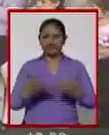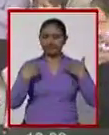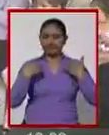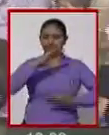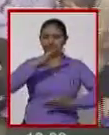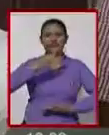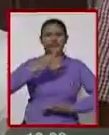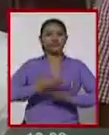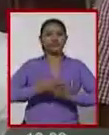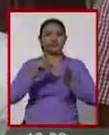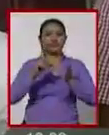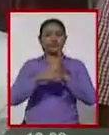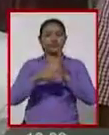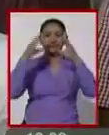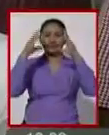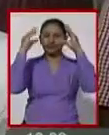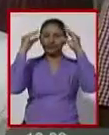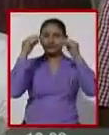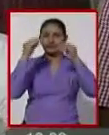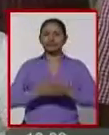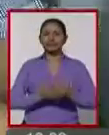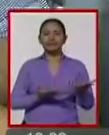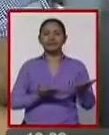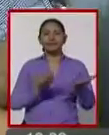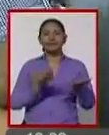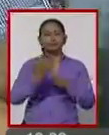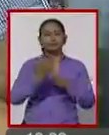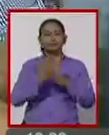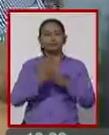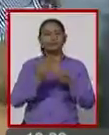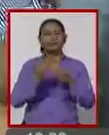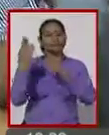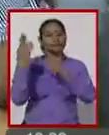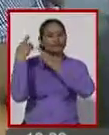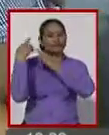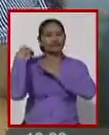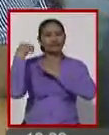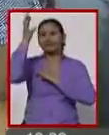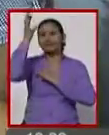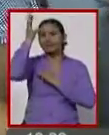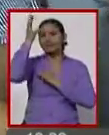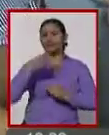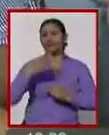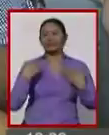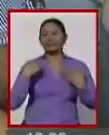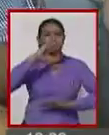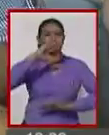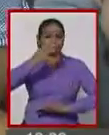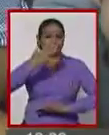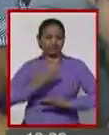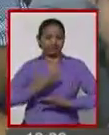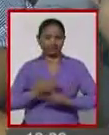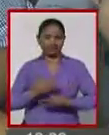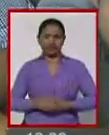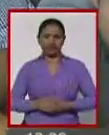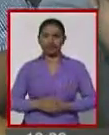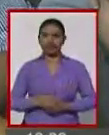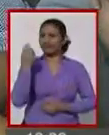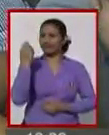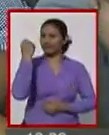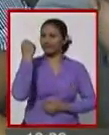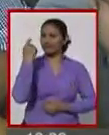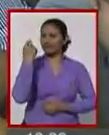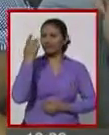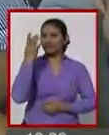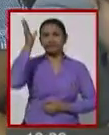y posteriormente educarlos y sacarlos adelante. El ser responsable como padre, tengo dos hijos, comprendo cómo fue mi